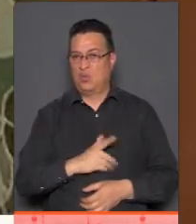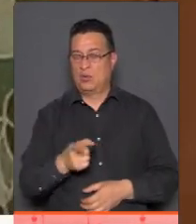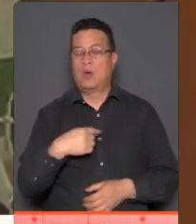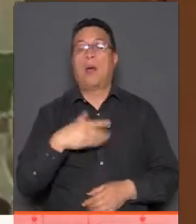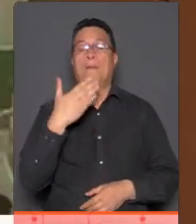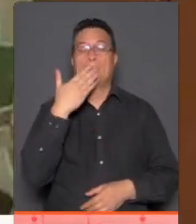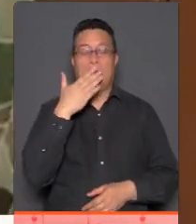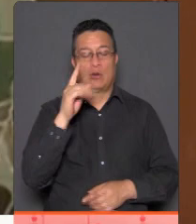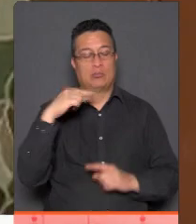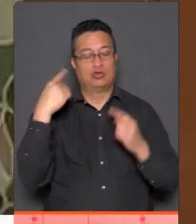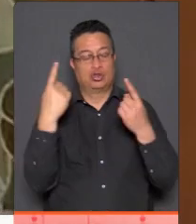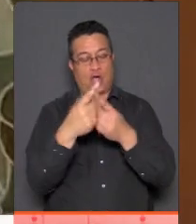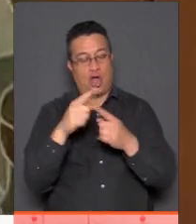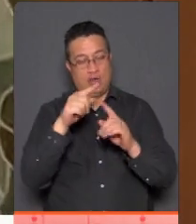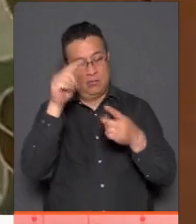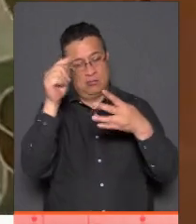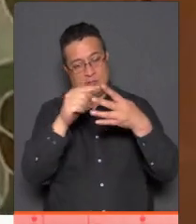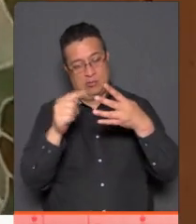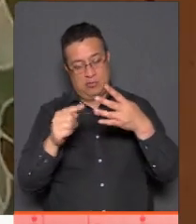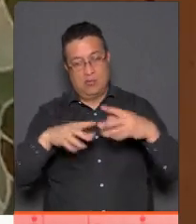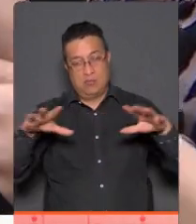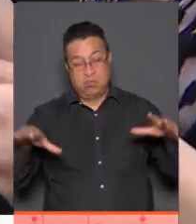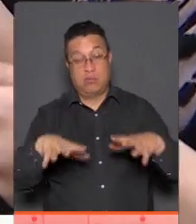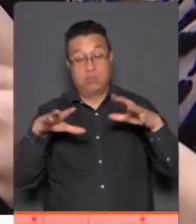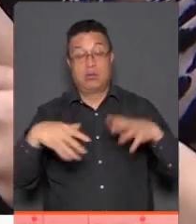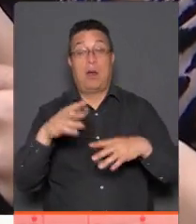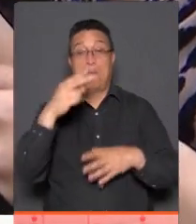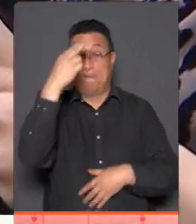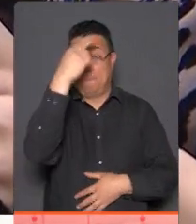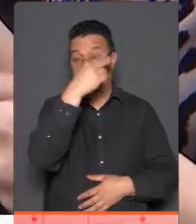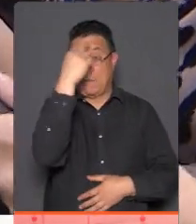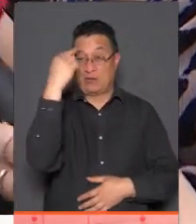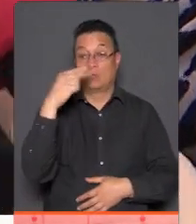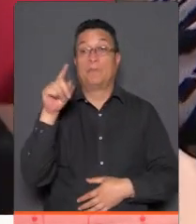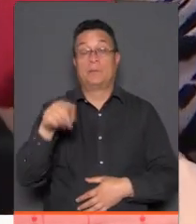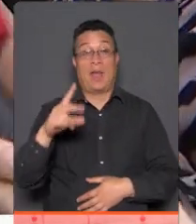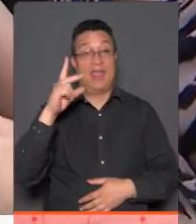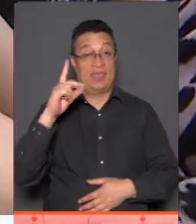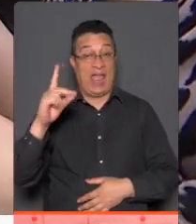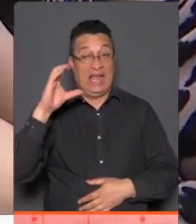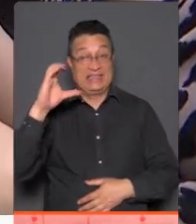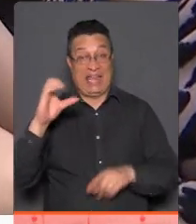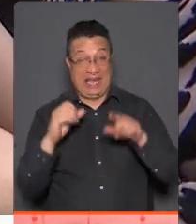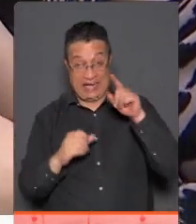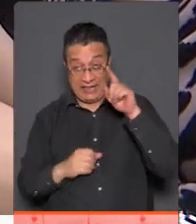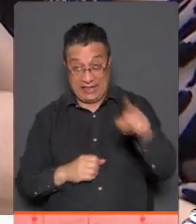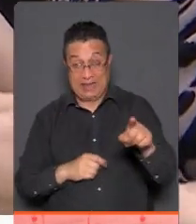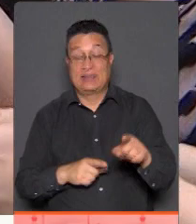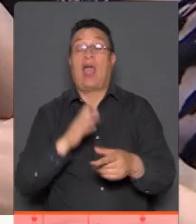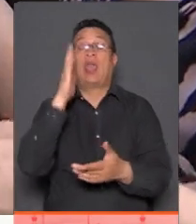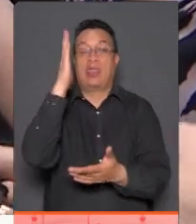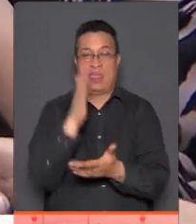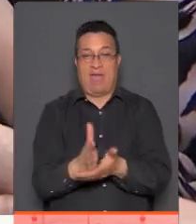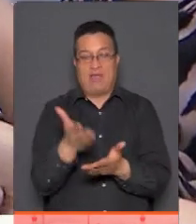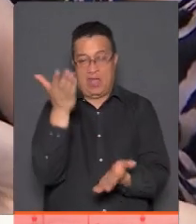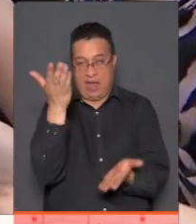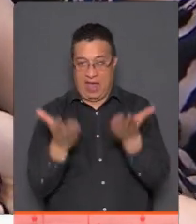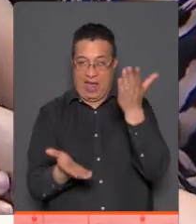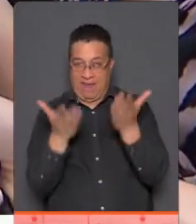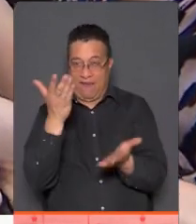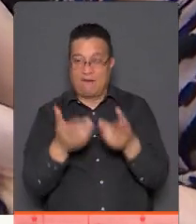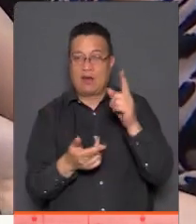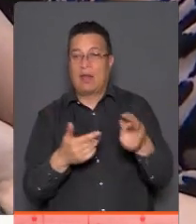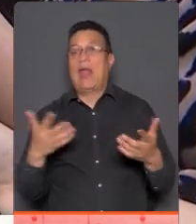posibilidades primero en los que hicimos el pacto en marzo. Por lo tanto, la democracia cristiana es la que tiene que evaluar en